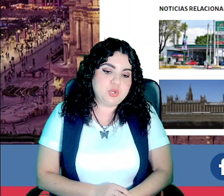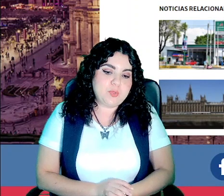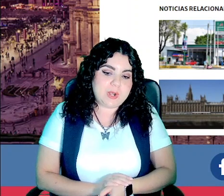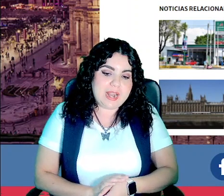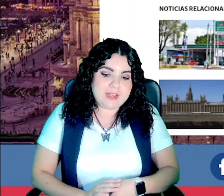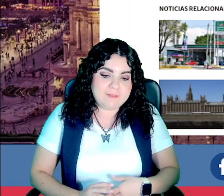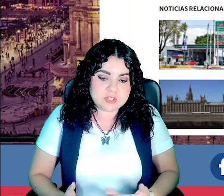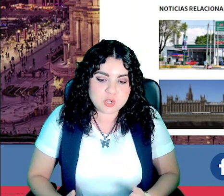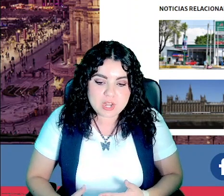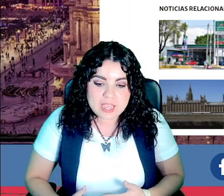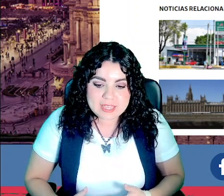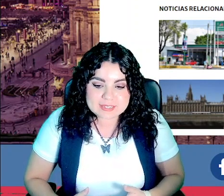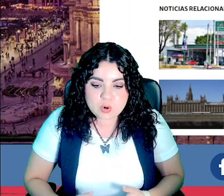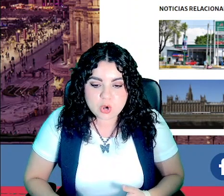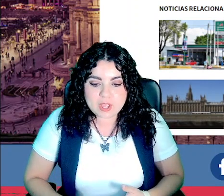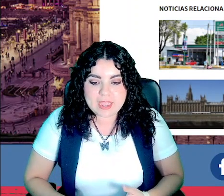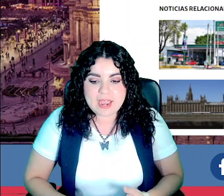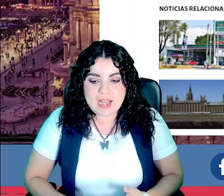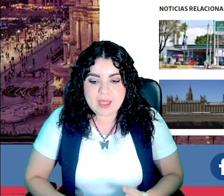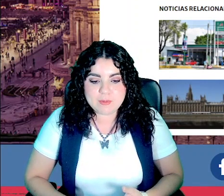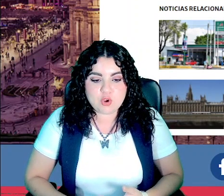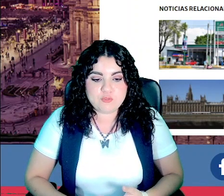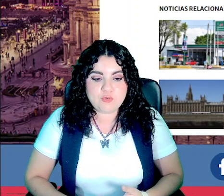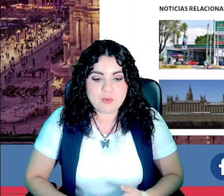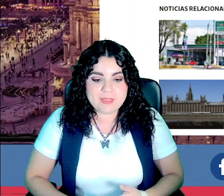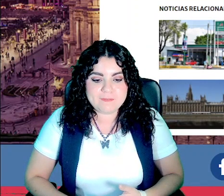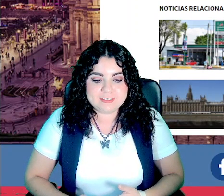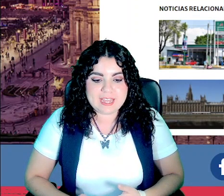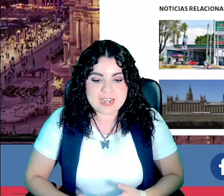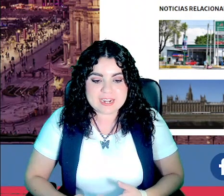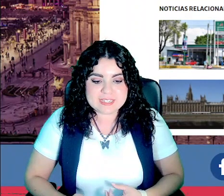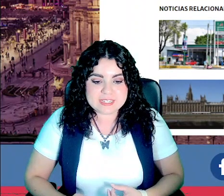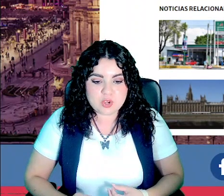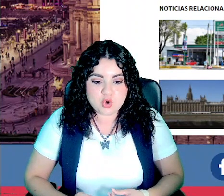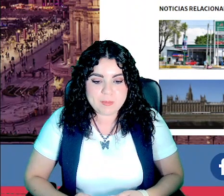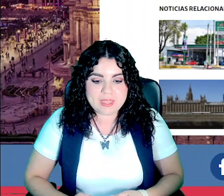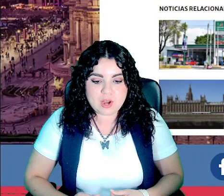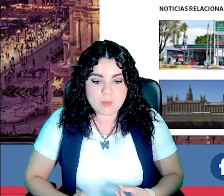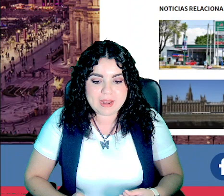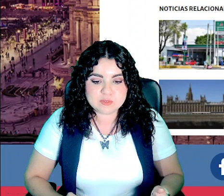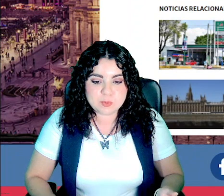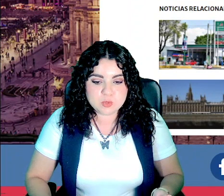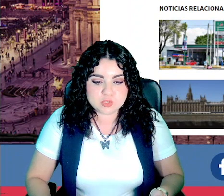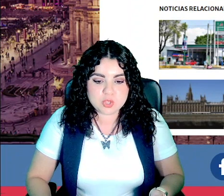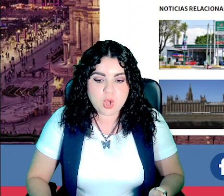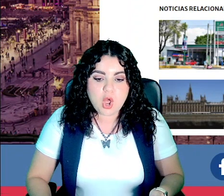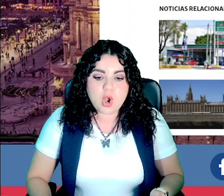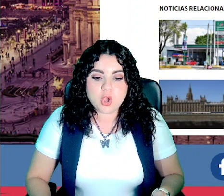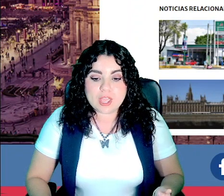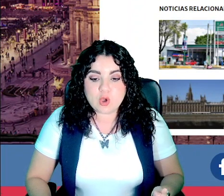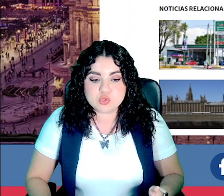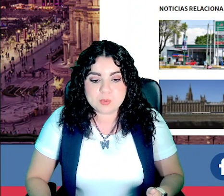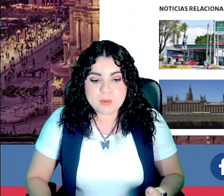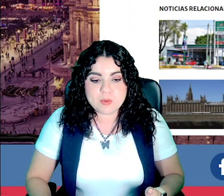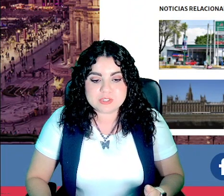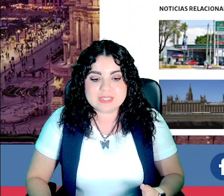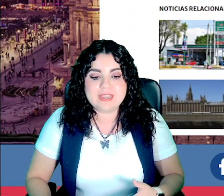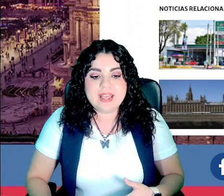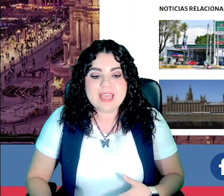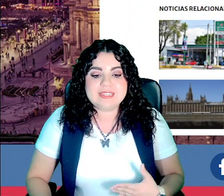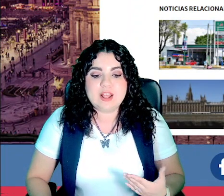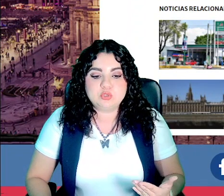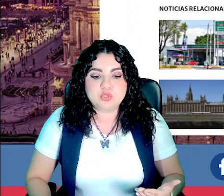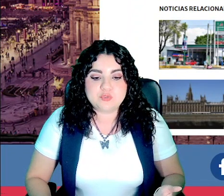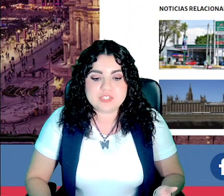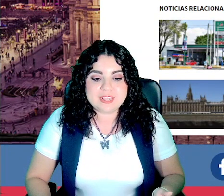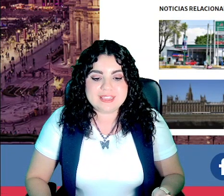propósito controlar la inflación y aseguró que la mejor forma de enfrentar la crisis económica global es produciendo lo que consumimos, es decir,